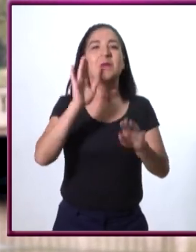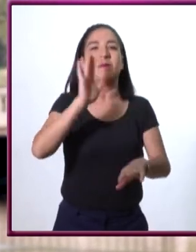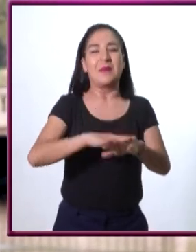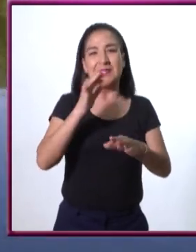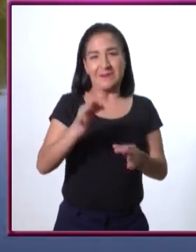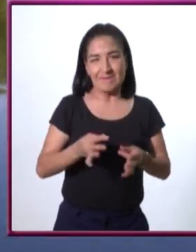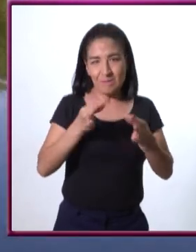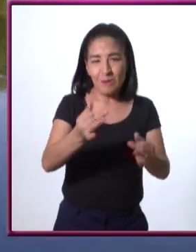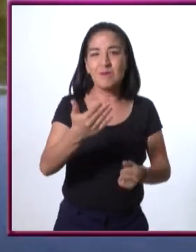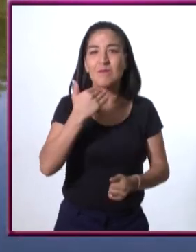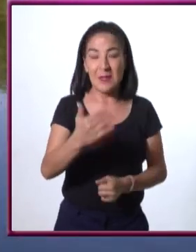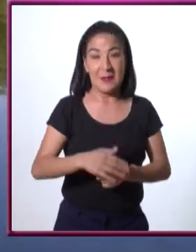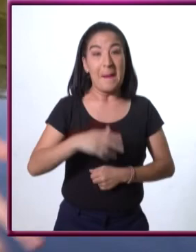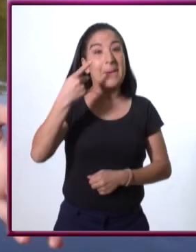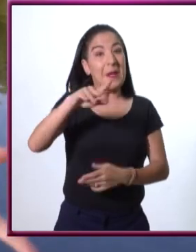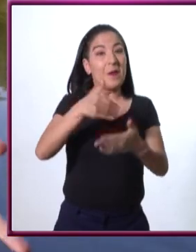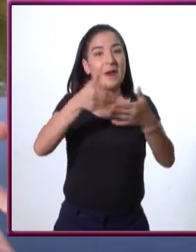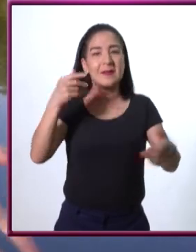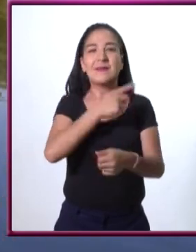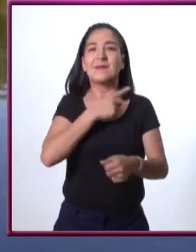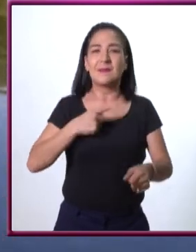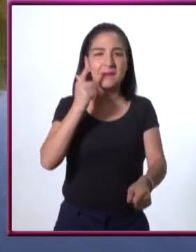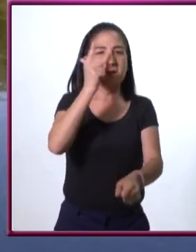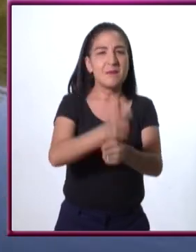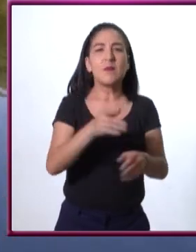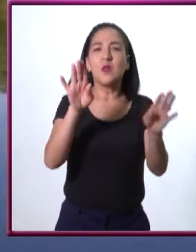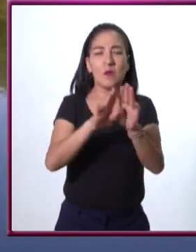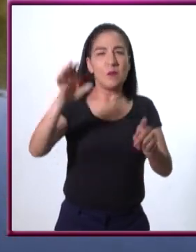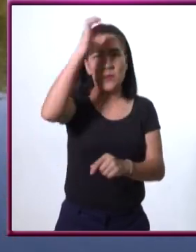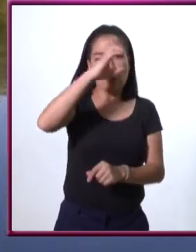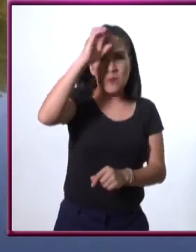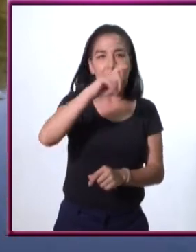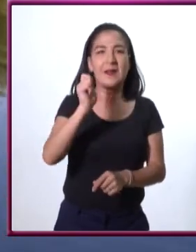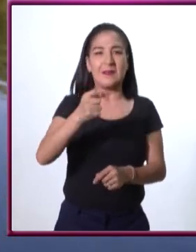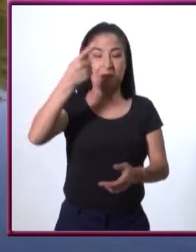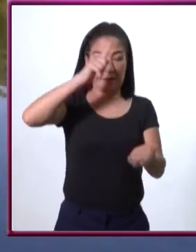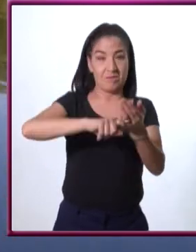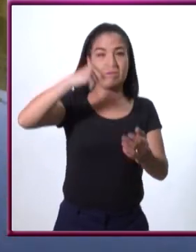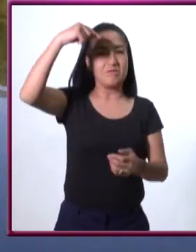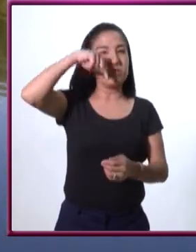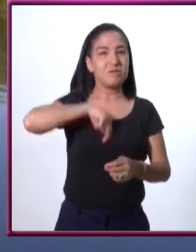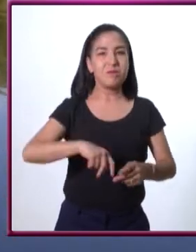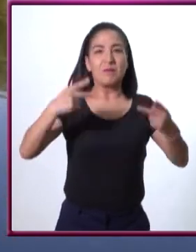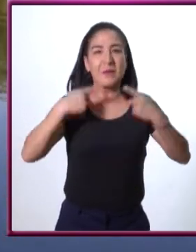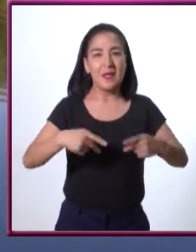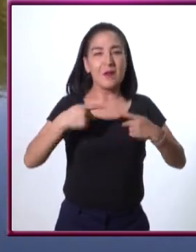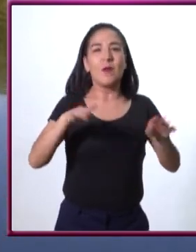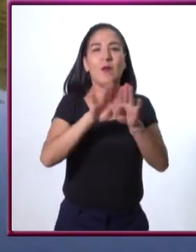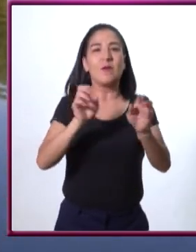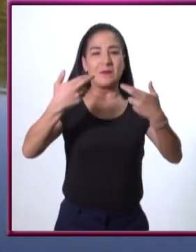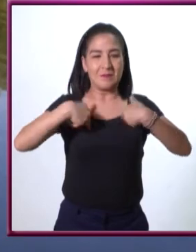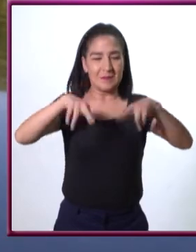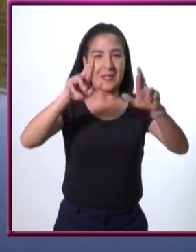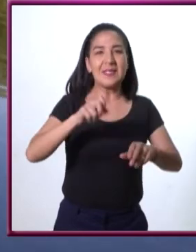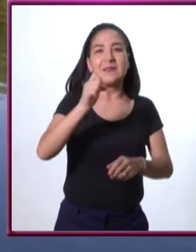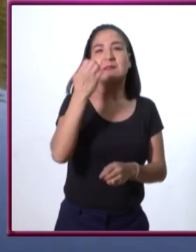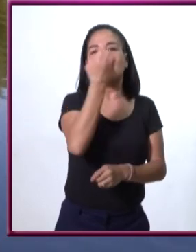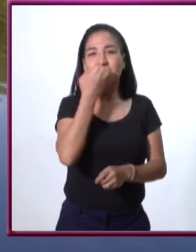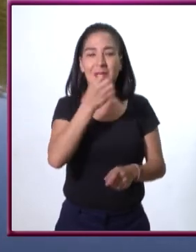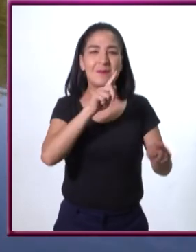efectiva. Pero antes, debemos darnos cuenta cómo esta cultura opera desde nuestro interior y se refleja en nuestras dinámicas escolares